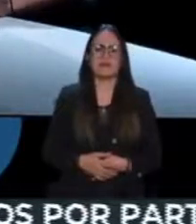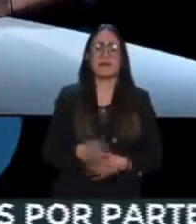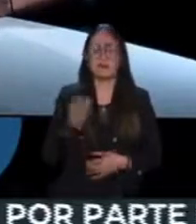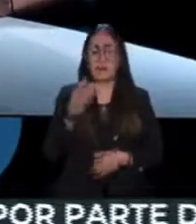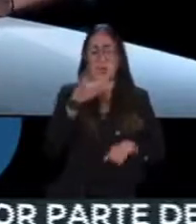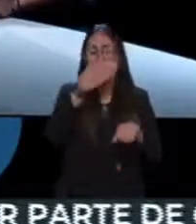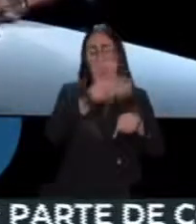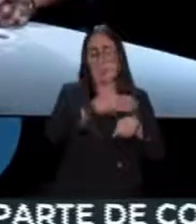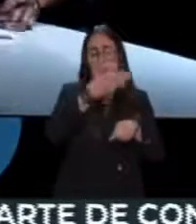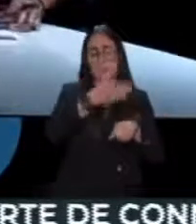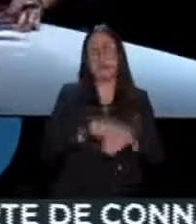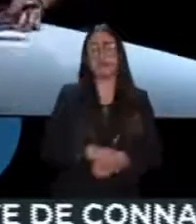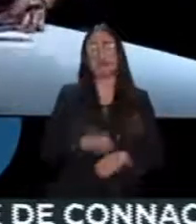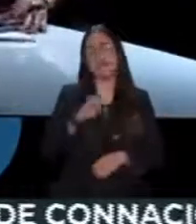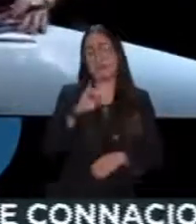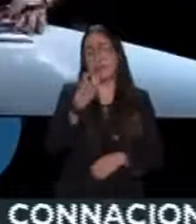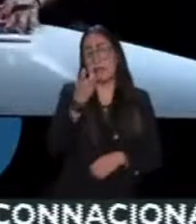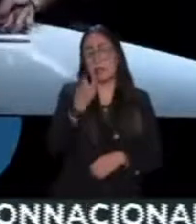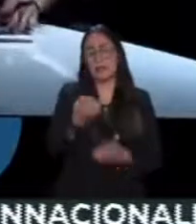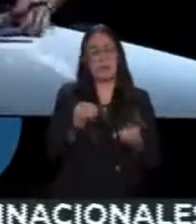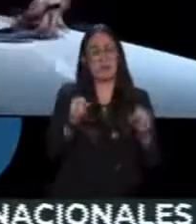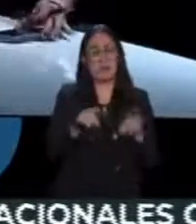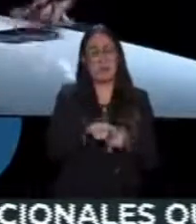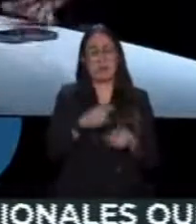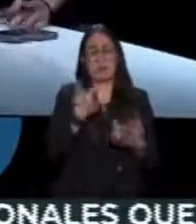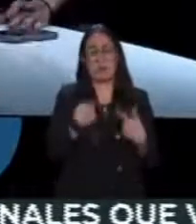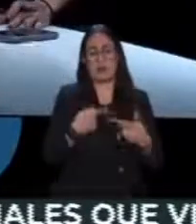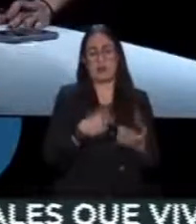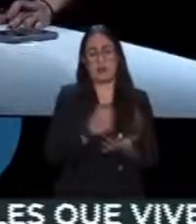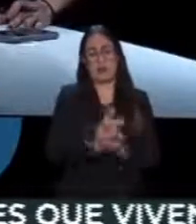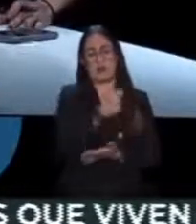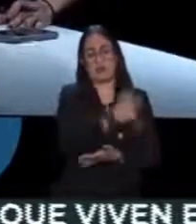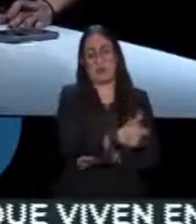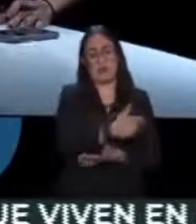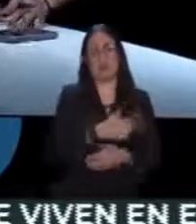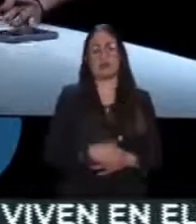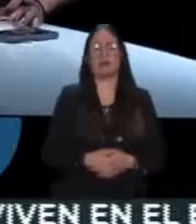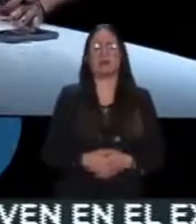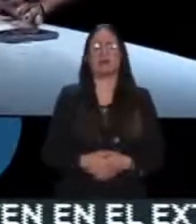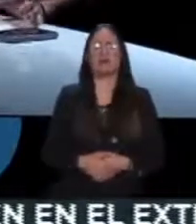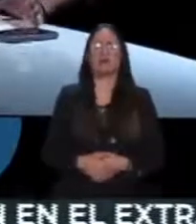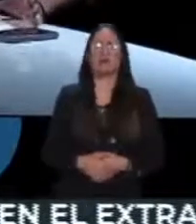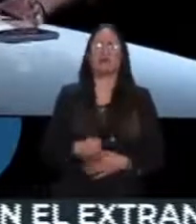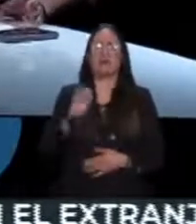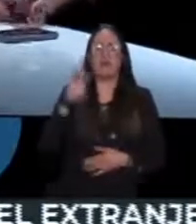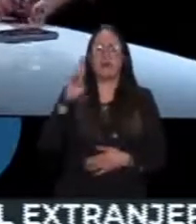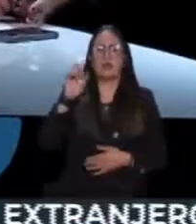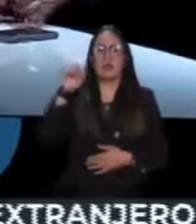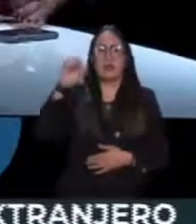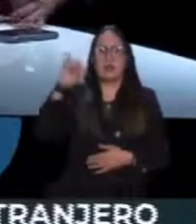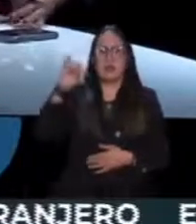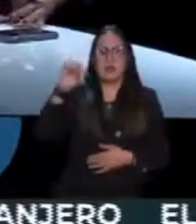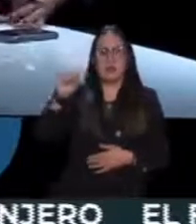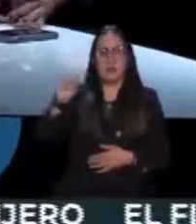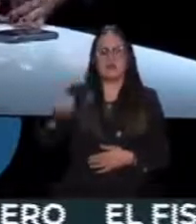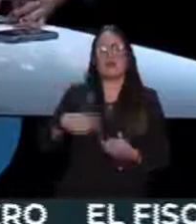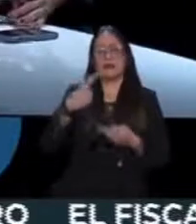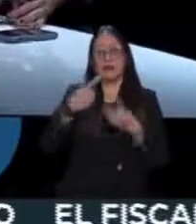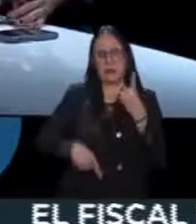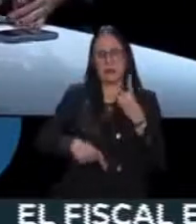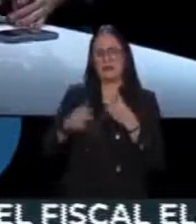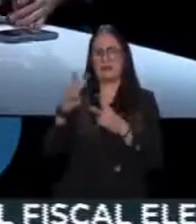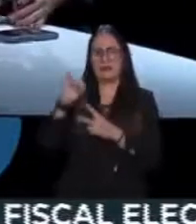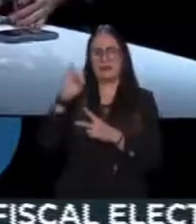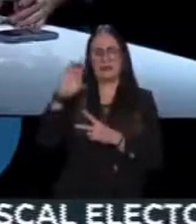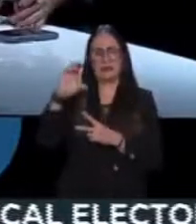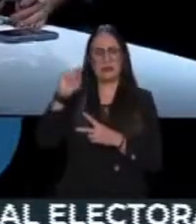sancionó. Así es, y se les paga a estos influencers. Pues Alberto Álvarez, Iraíz, Mariana, Víctor Diego, muchas gracias por habernos